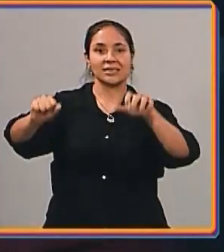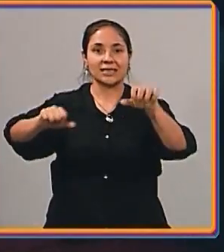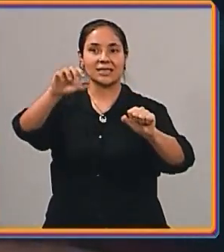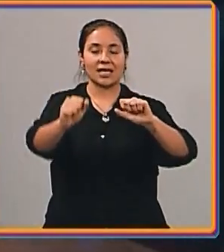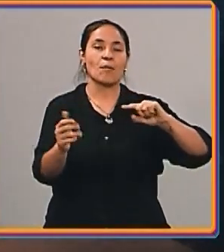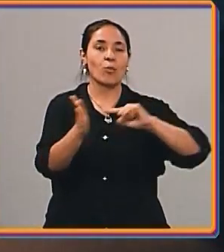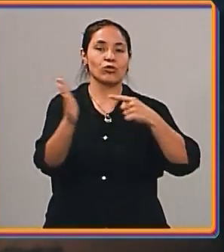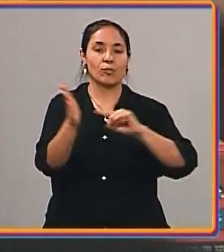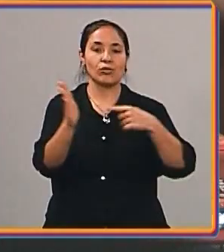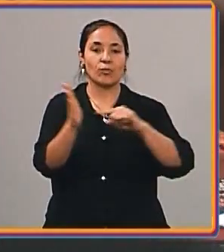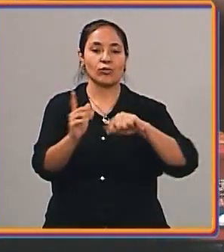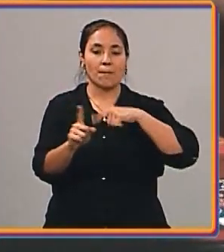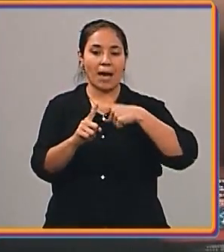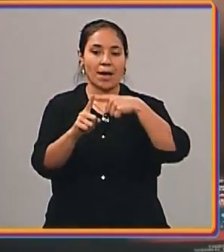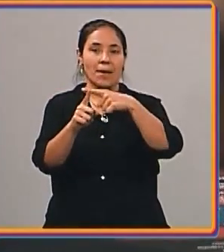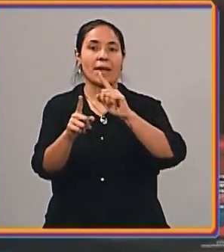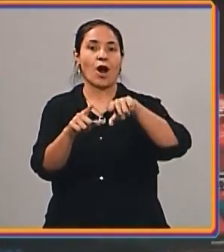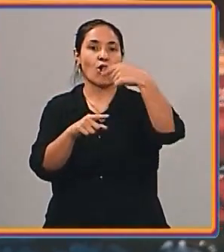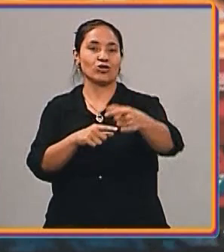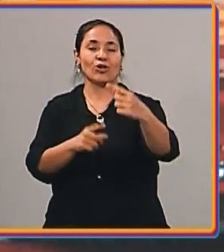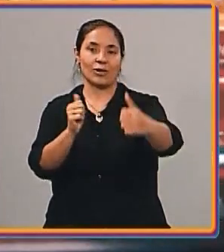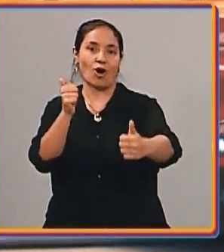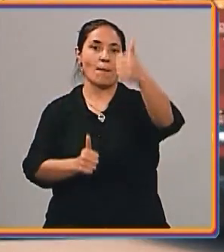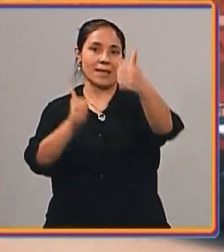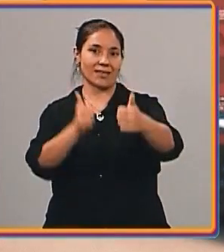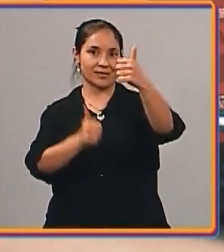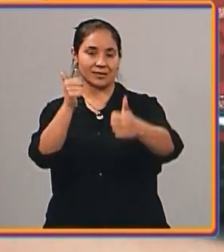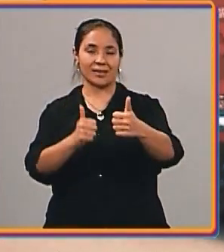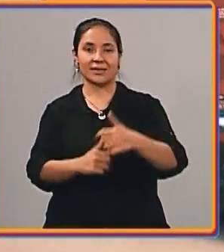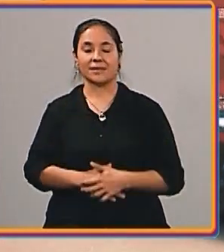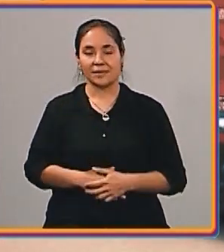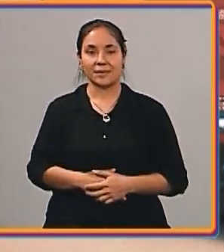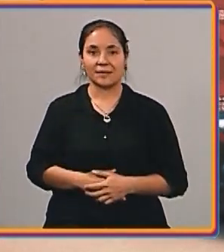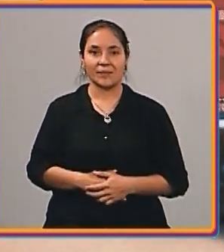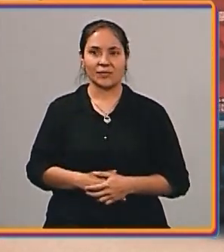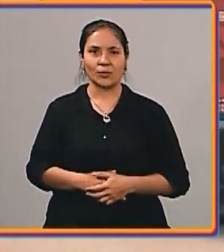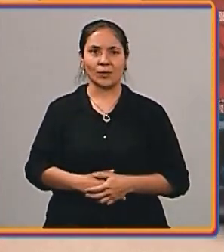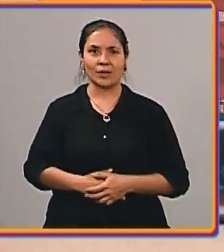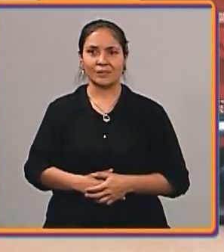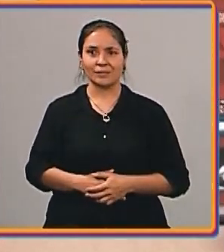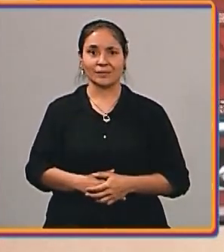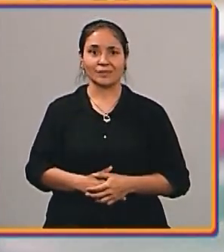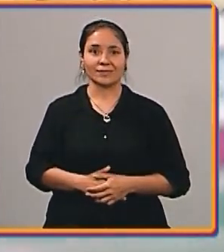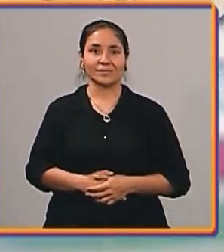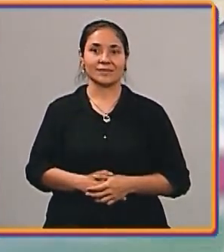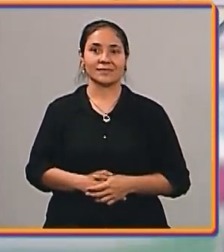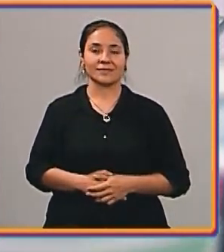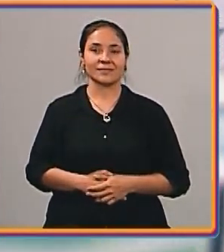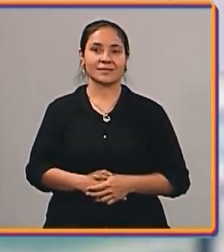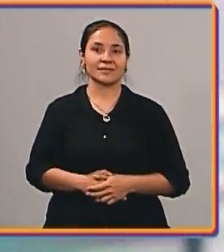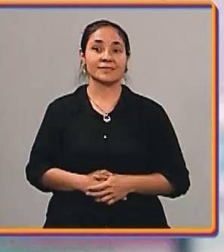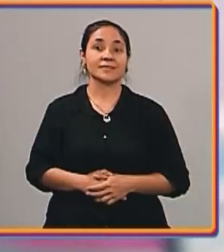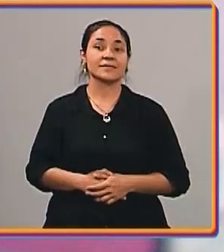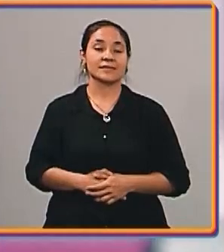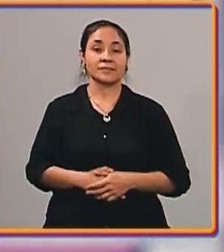más puntos que la superpotencia enemiga. Este juego tuvo un